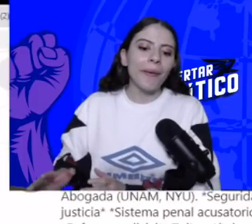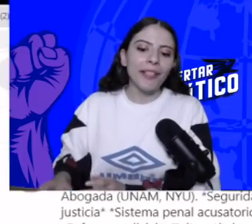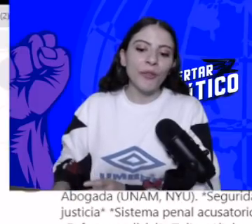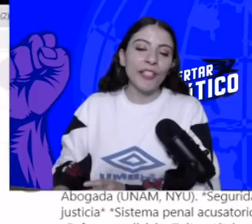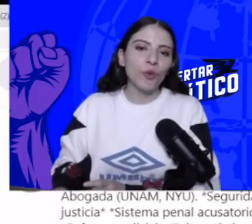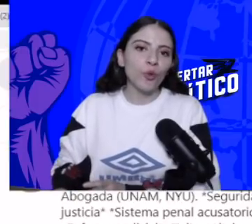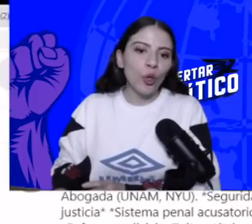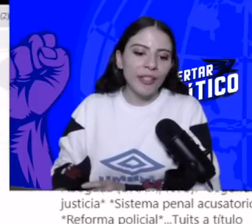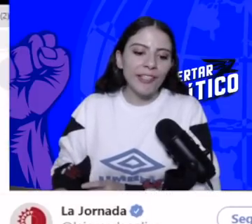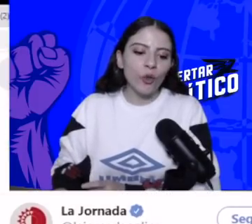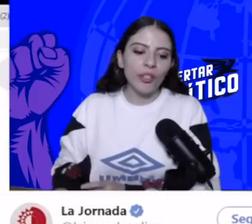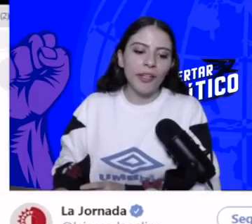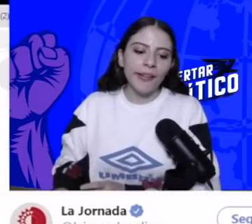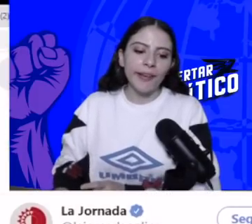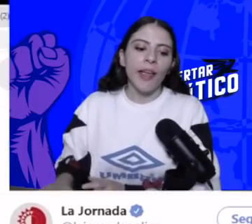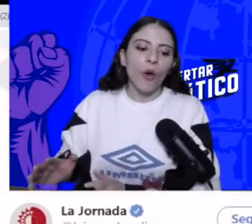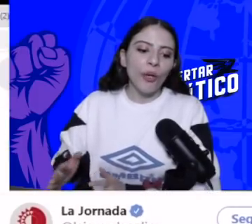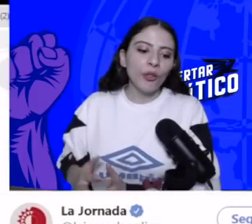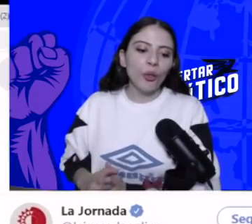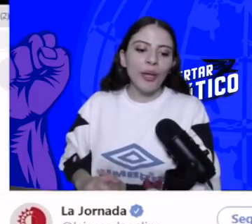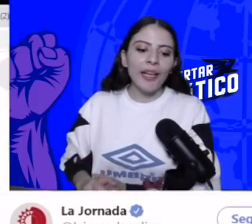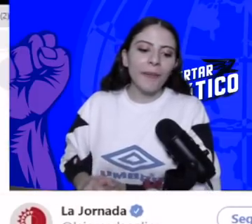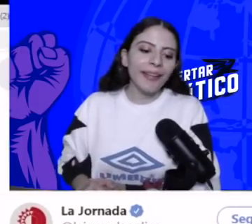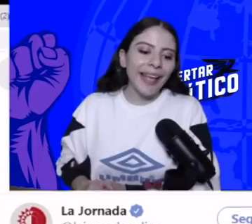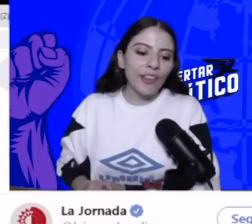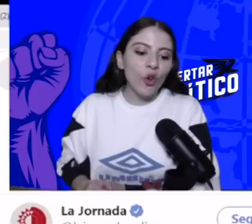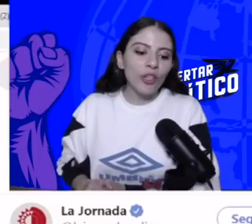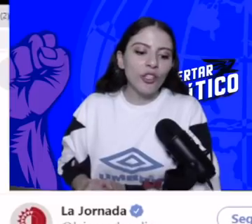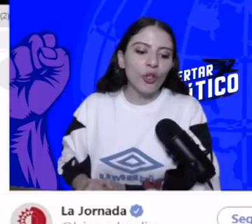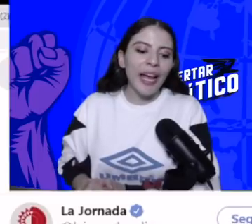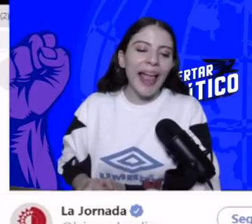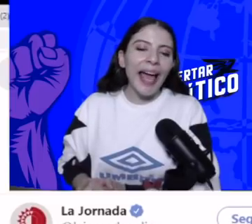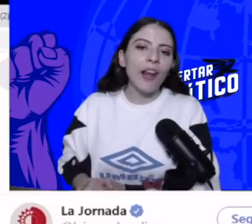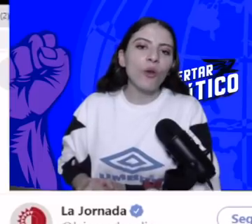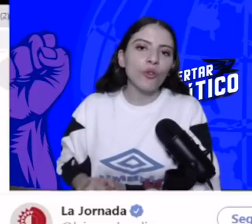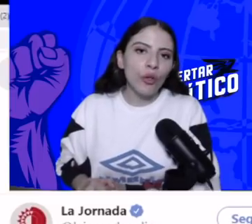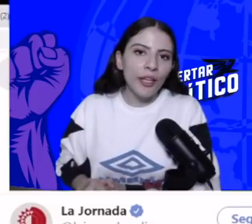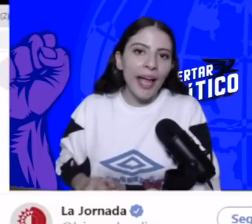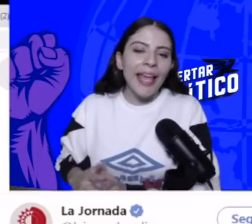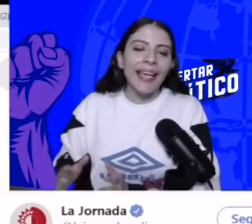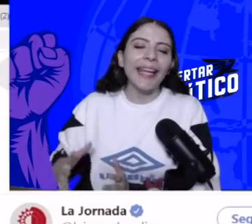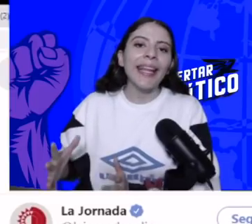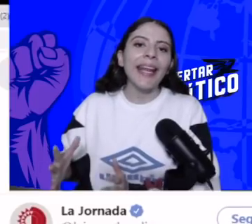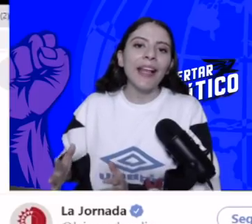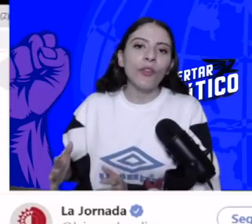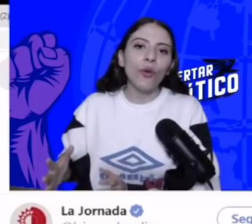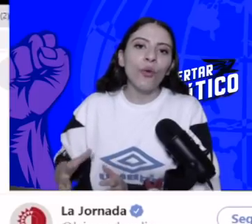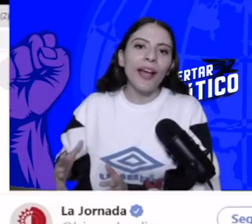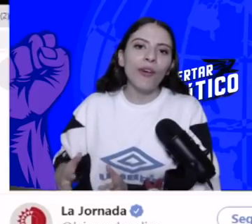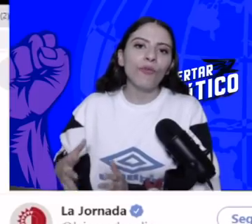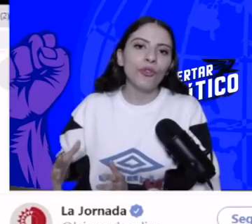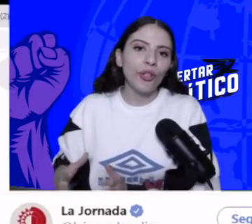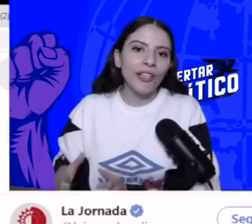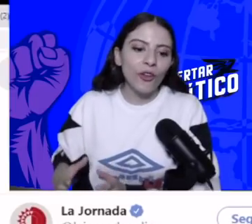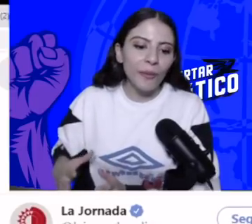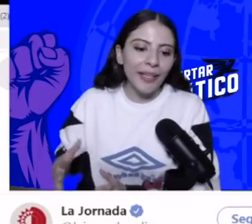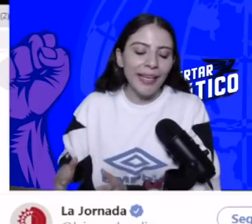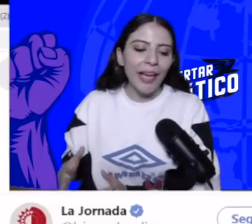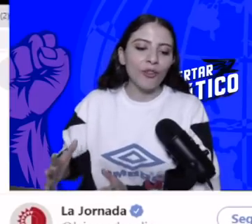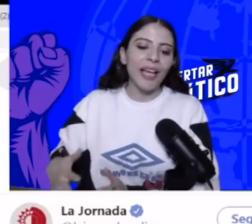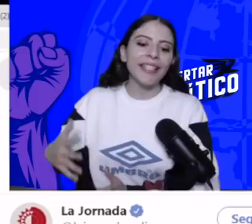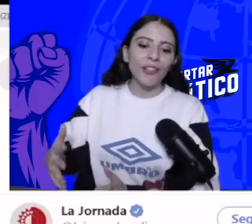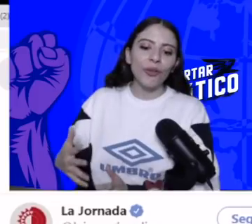como encabezados en sus notas lo siguiente: juez otorga libertad condicional a Lozoya, generando una confusión entre